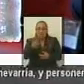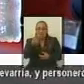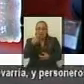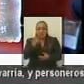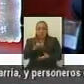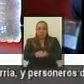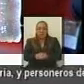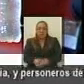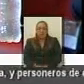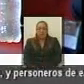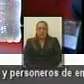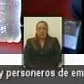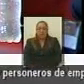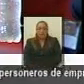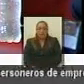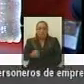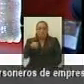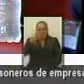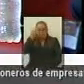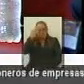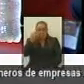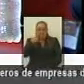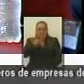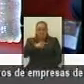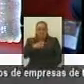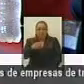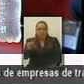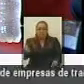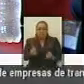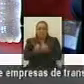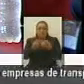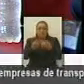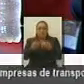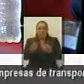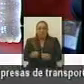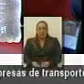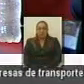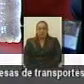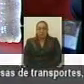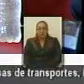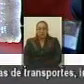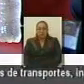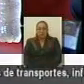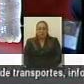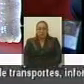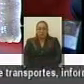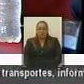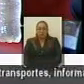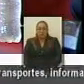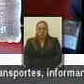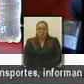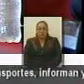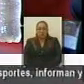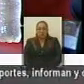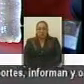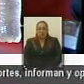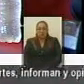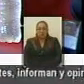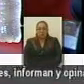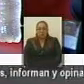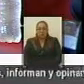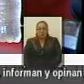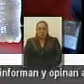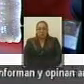realidad sé que estas cosas a él le afectan muchísimo. Pero quiero, a través suyo,